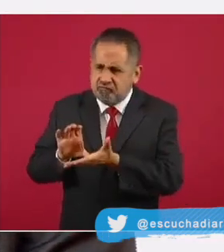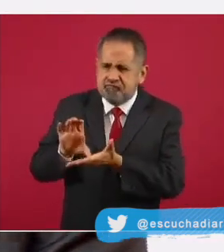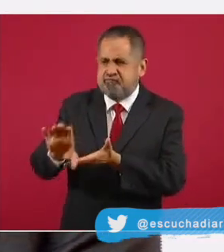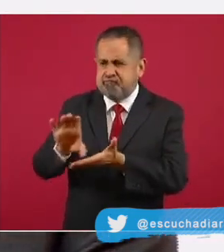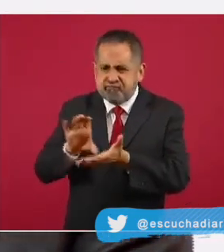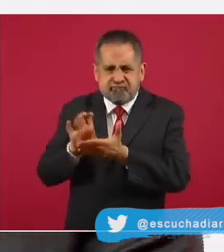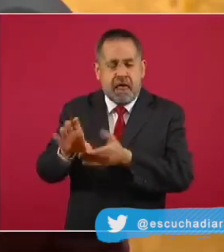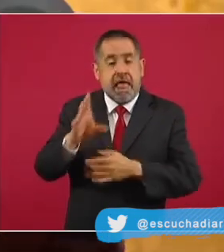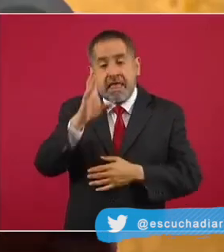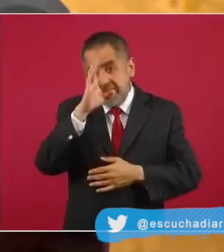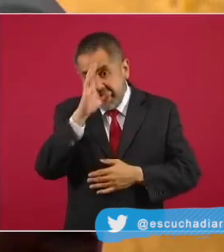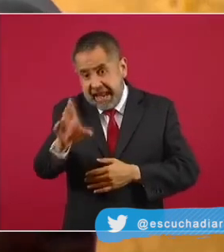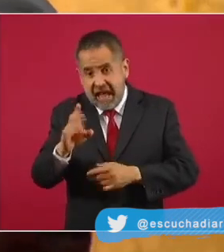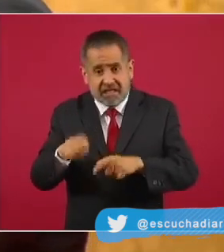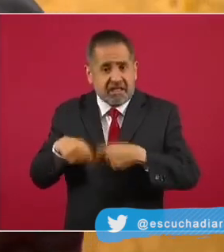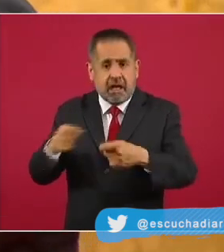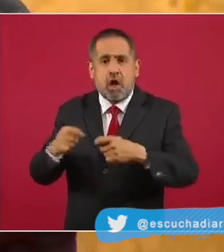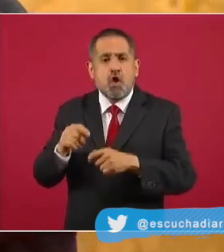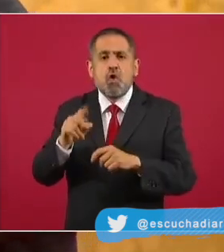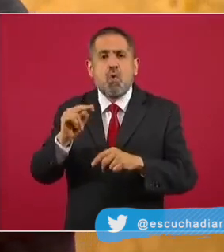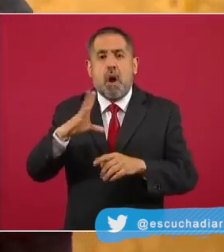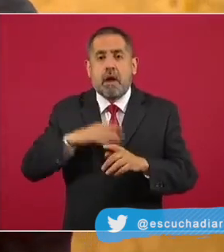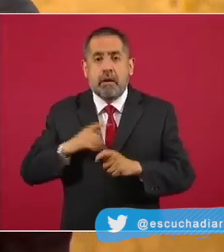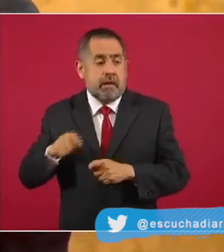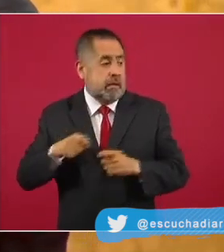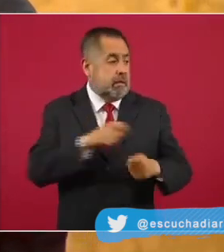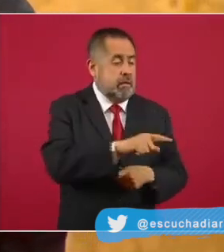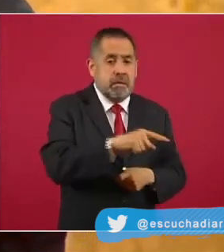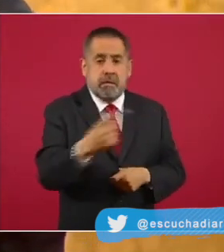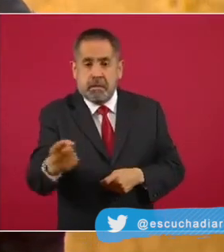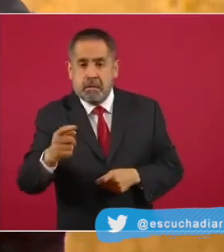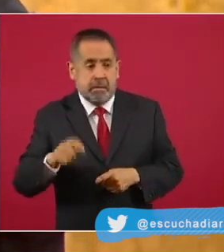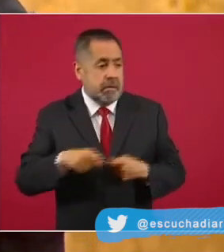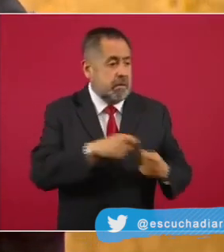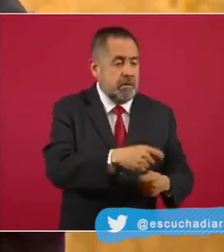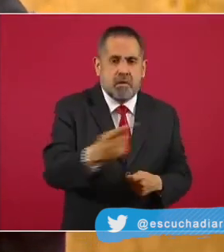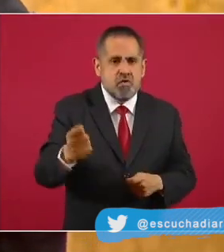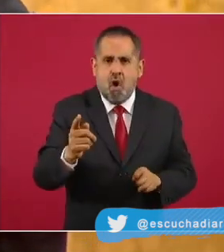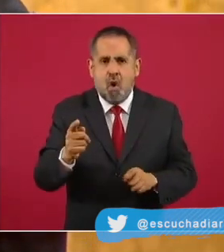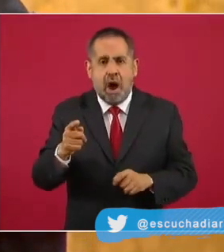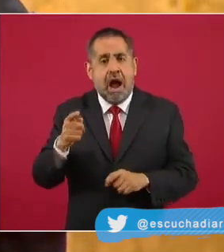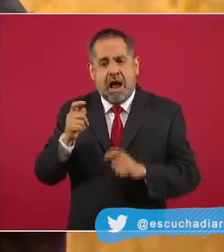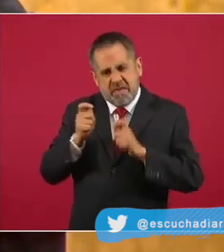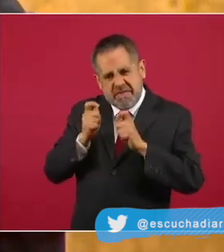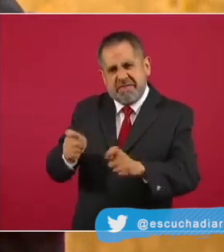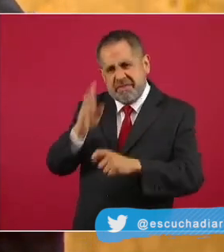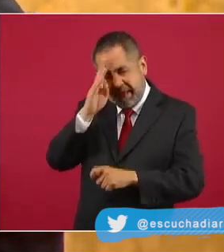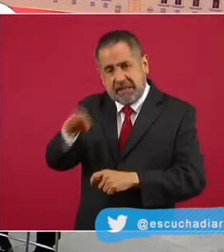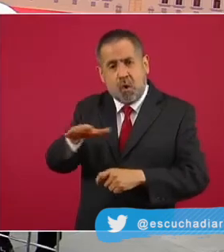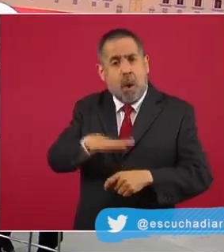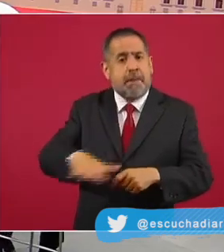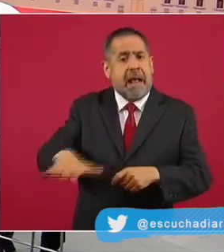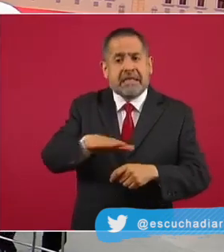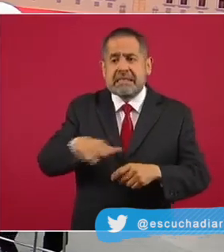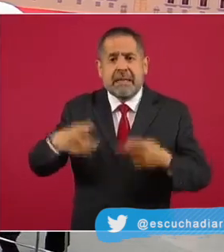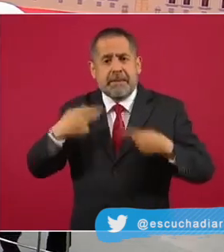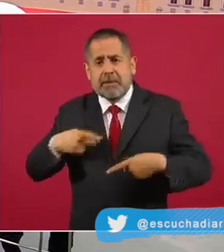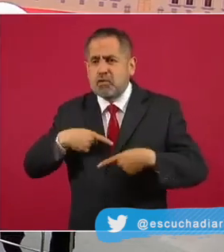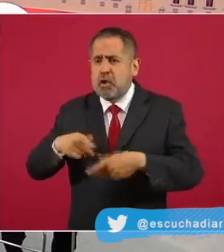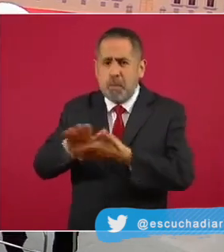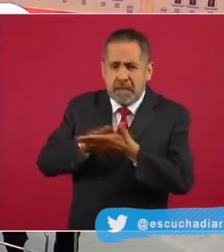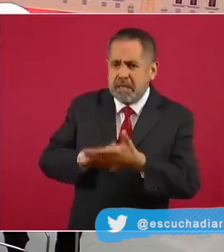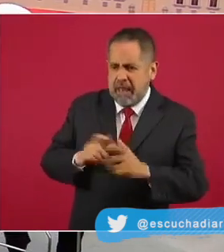de manera directa, sin intermediarios, a la base de la pirámide social, para que de allí suban a los